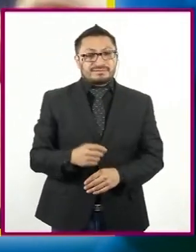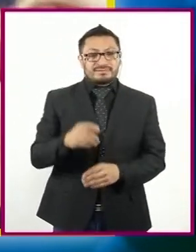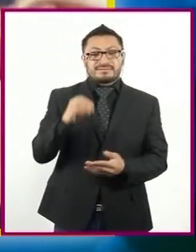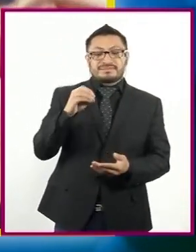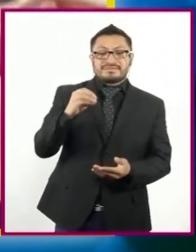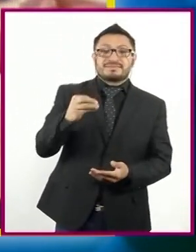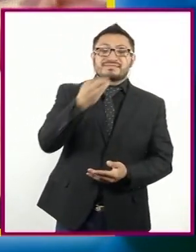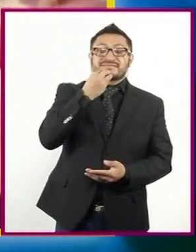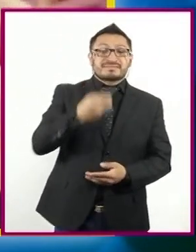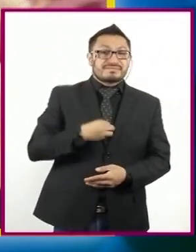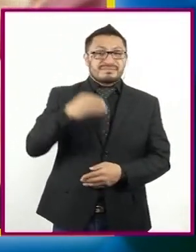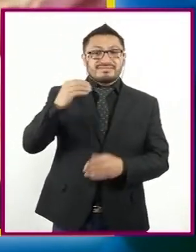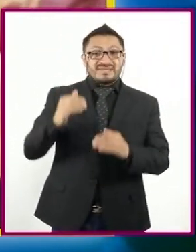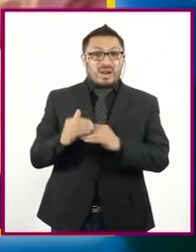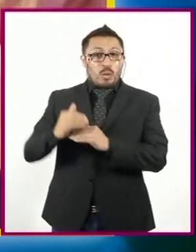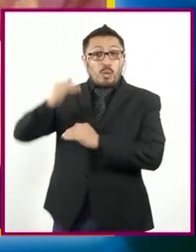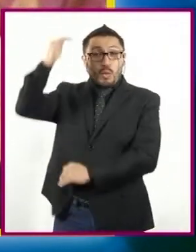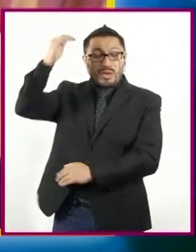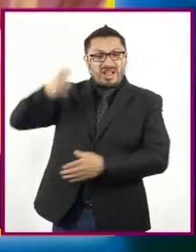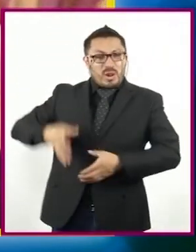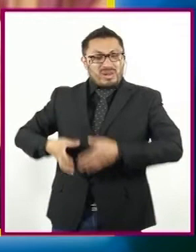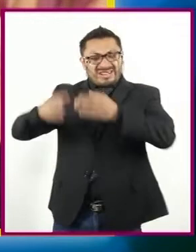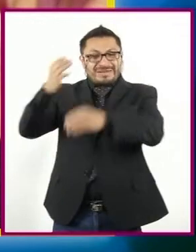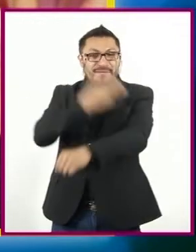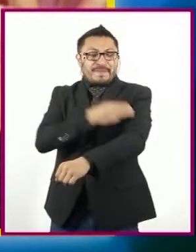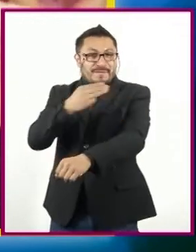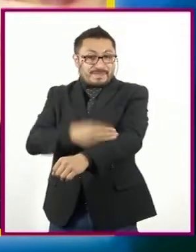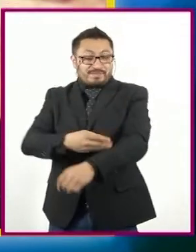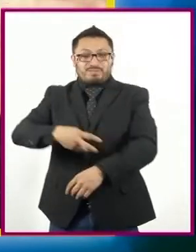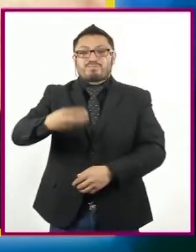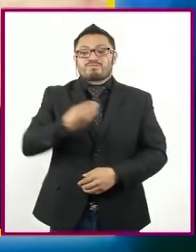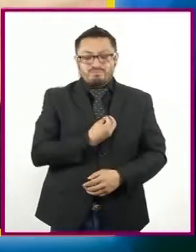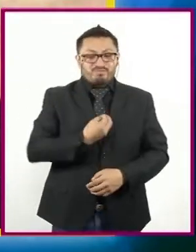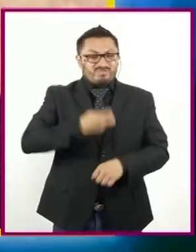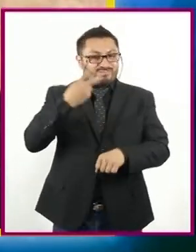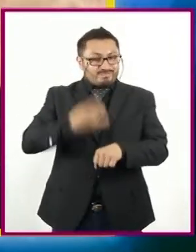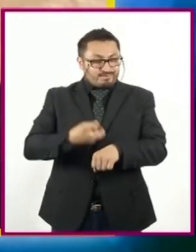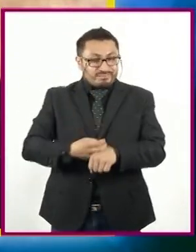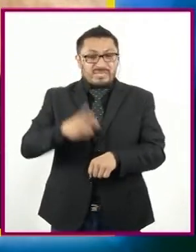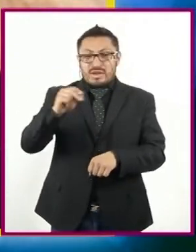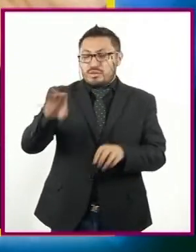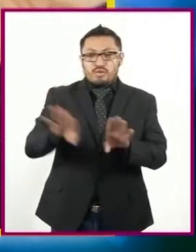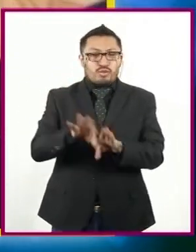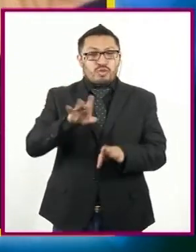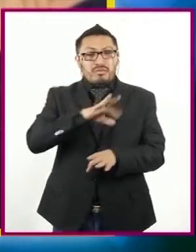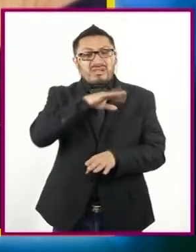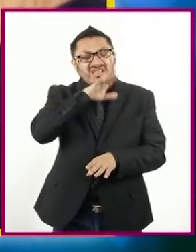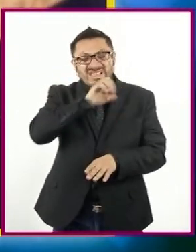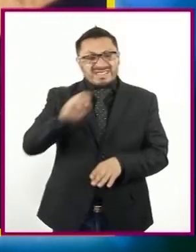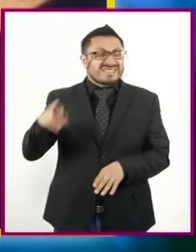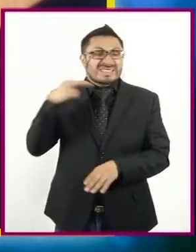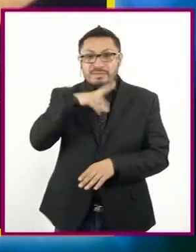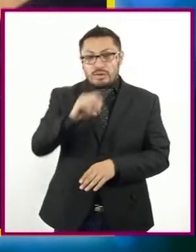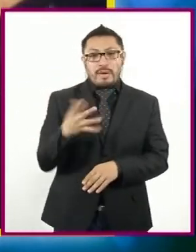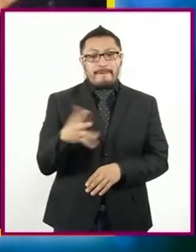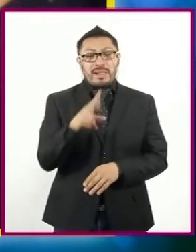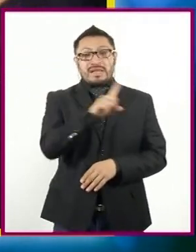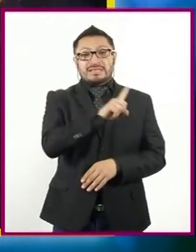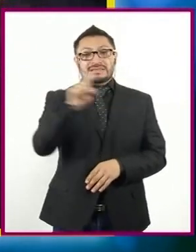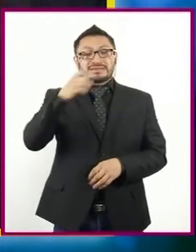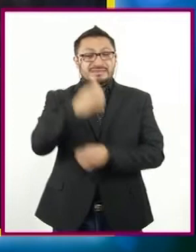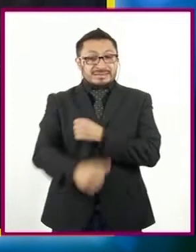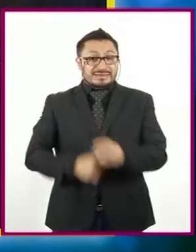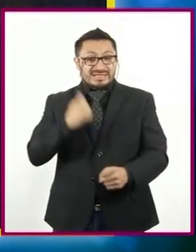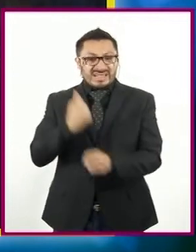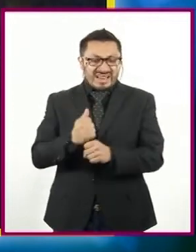estos monumentos se hacen de madera resistente que no se pudre con facilidad, suelen durar unos 100 años como